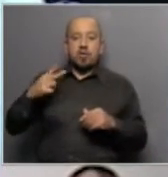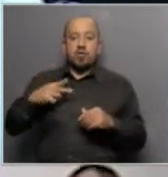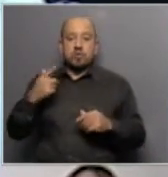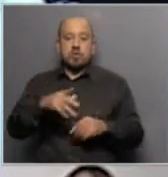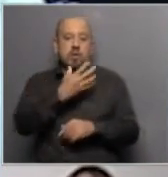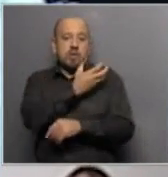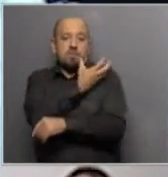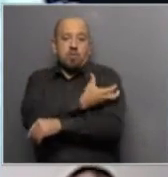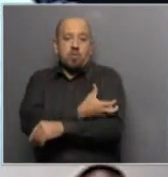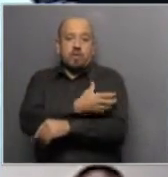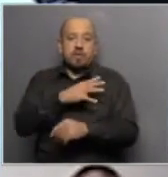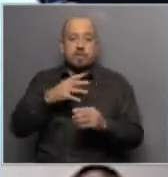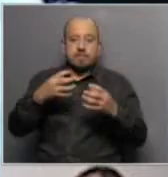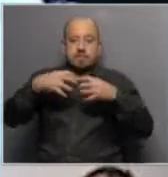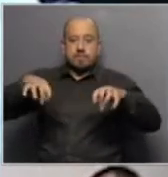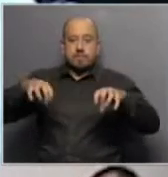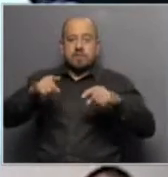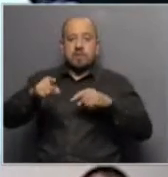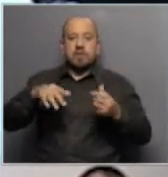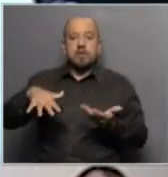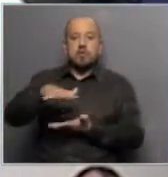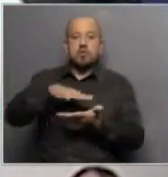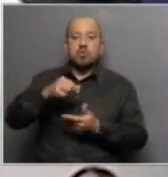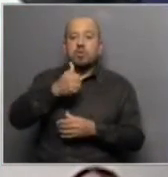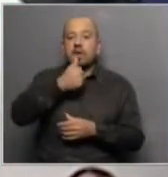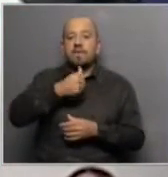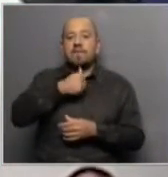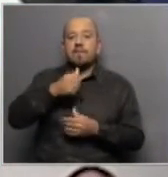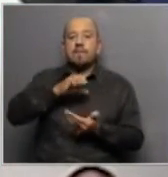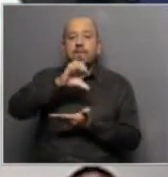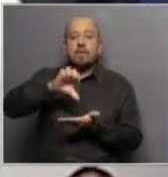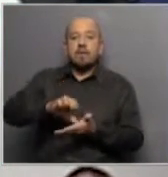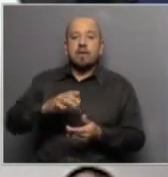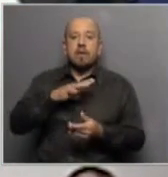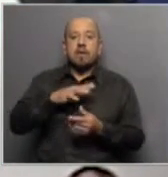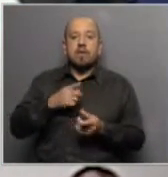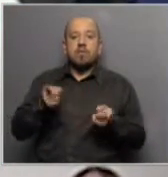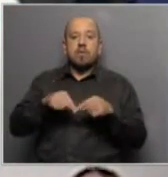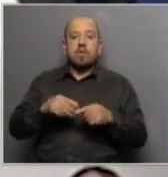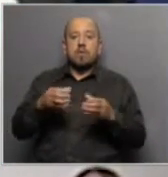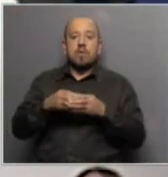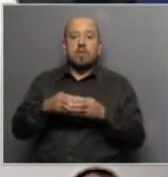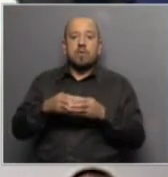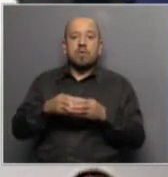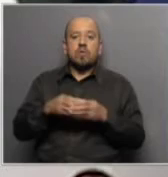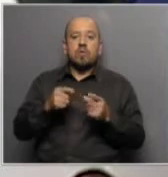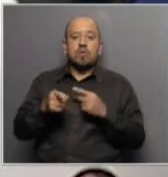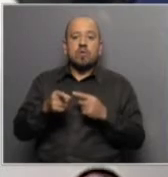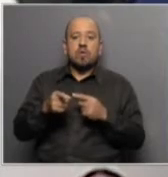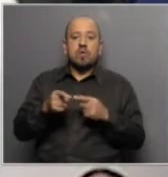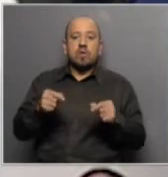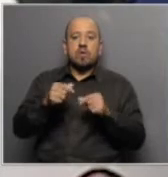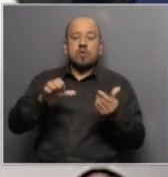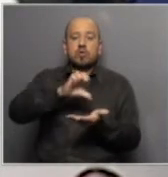se generaba una segregación. Lo que pasa en Ciudad Vieja también es parte de esas lógicas de reagrupamiento interno dentro de las ciudades que forman